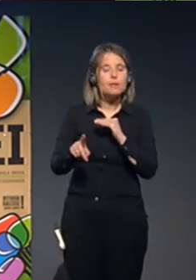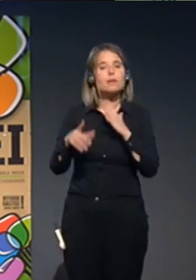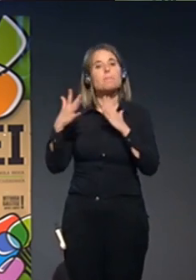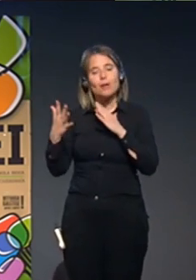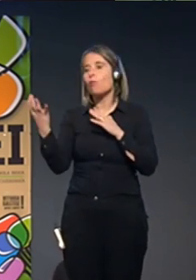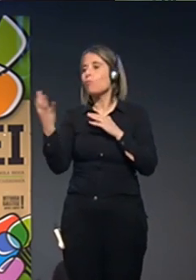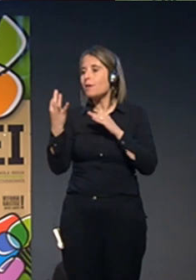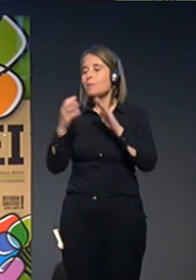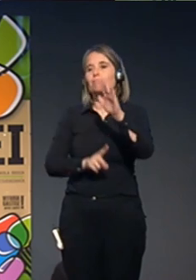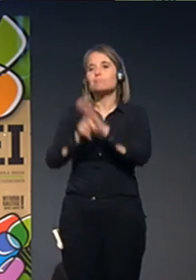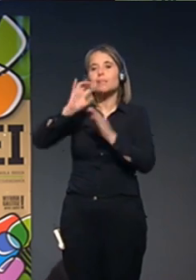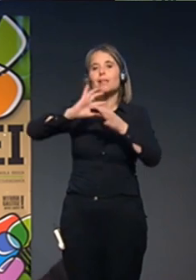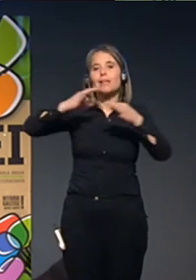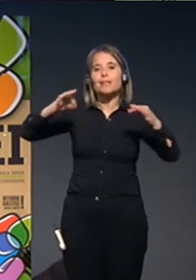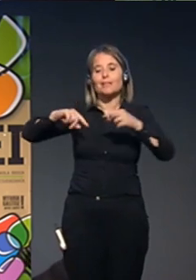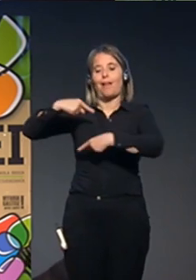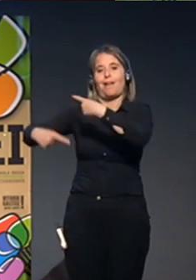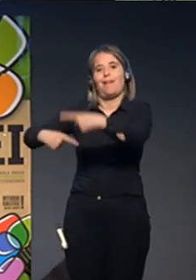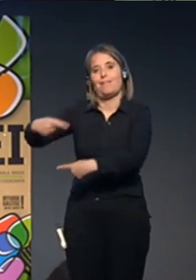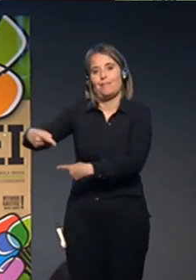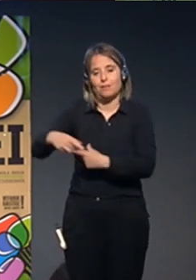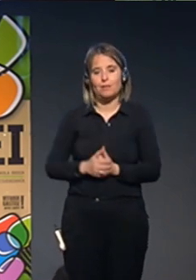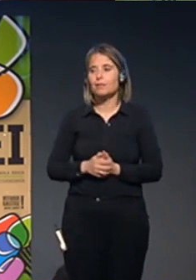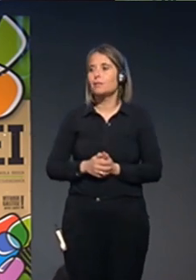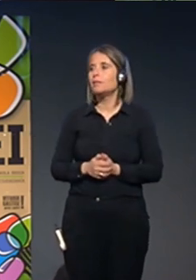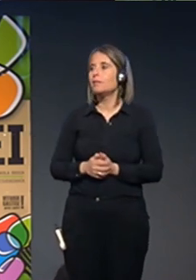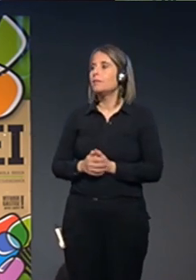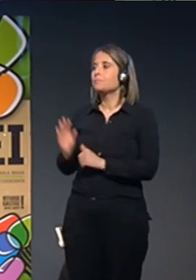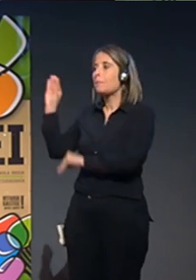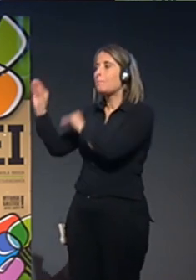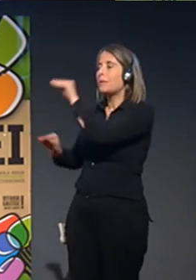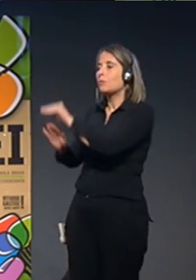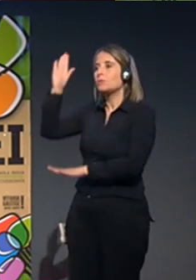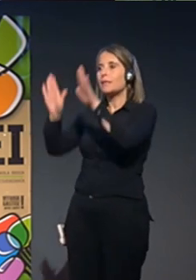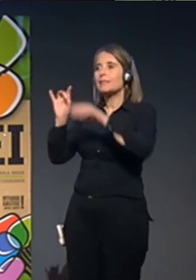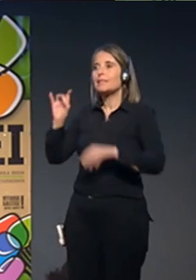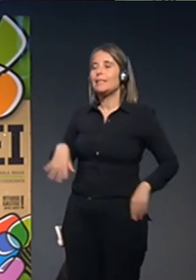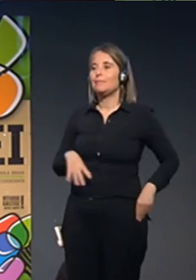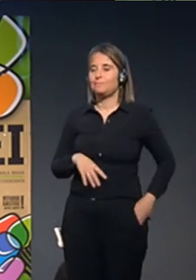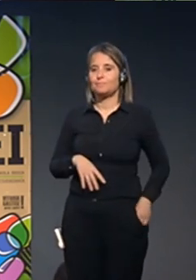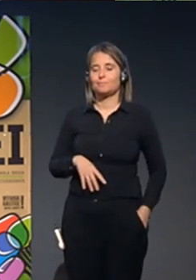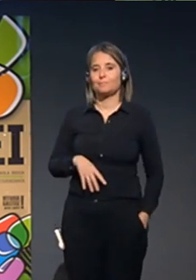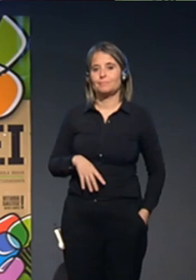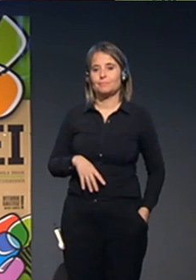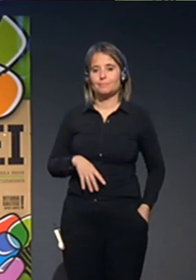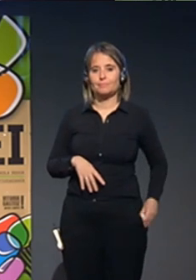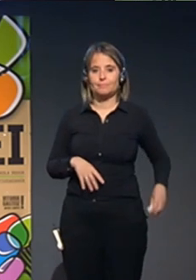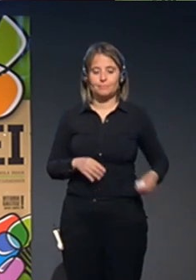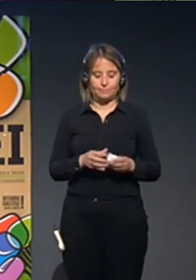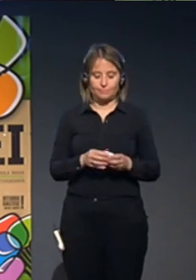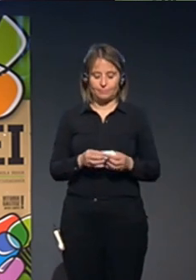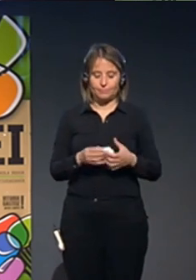es también intergeneracional Quién quiere preguntarle algo a Pepe esquinas